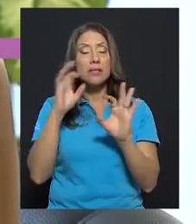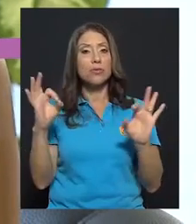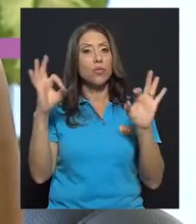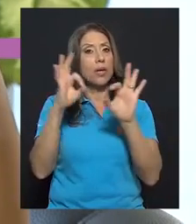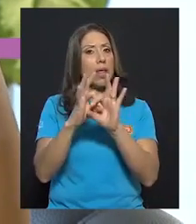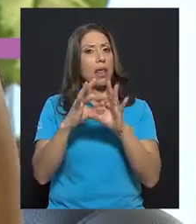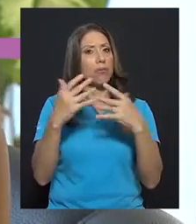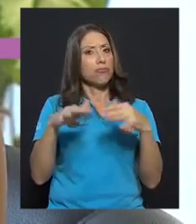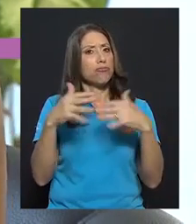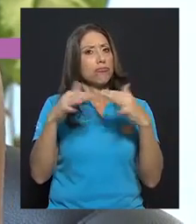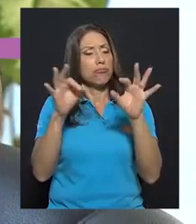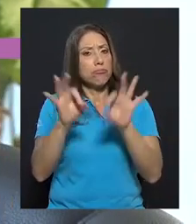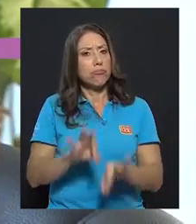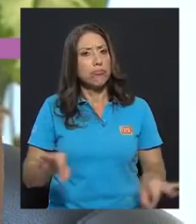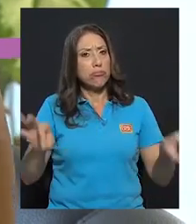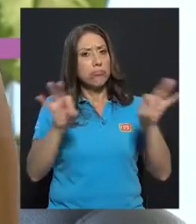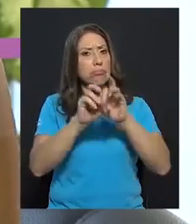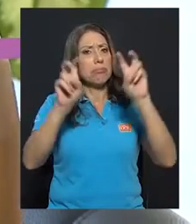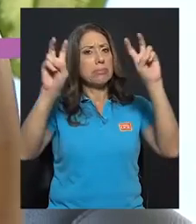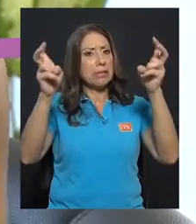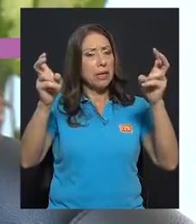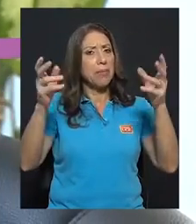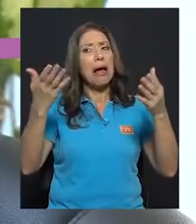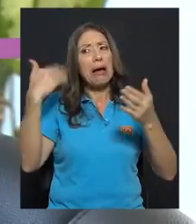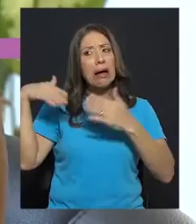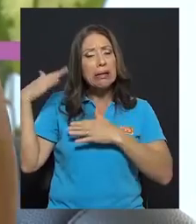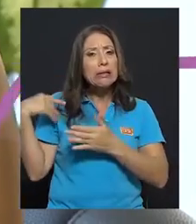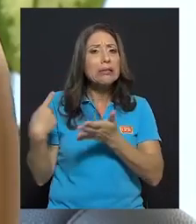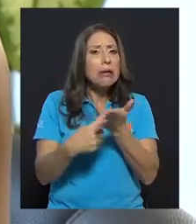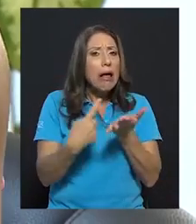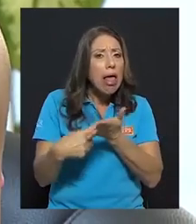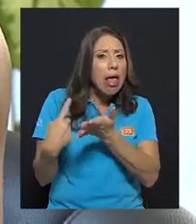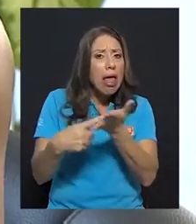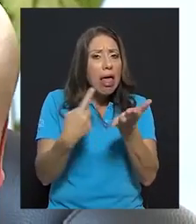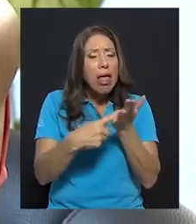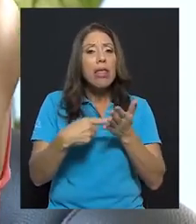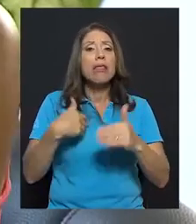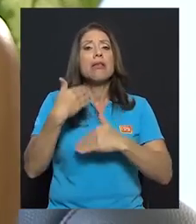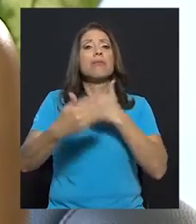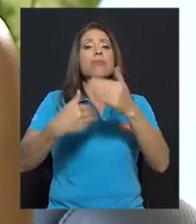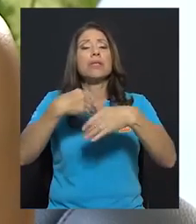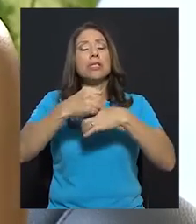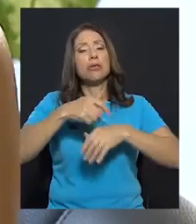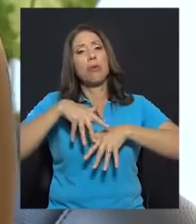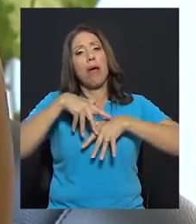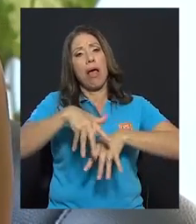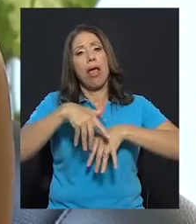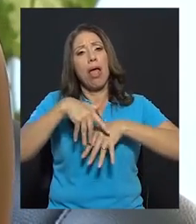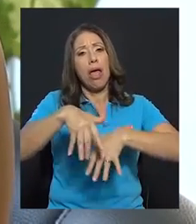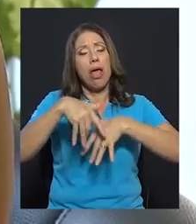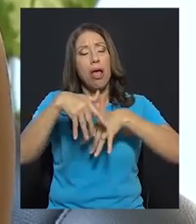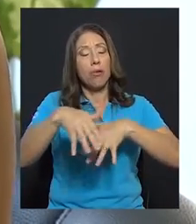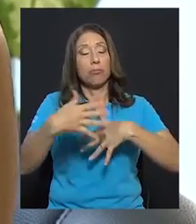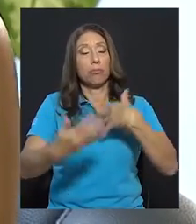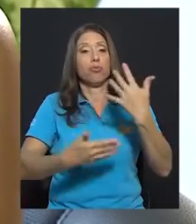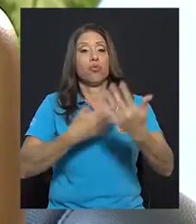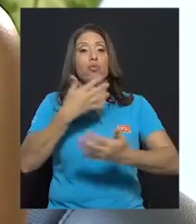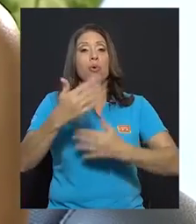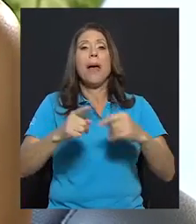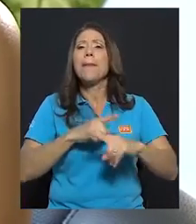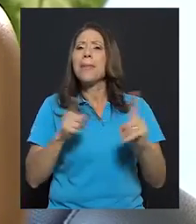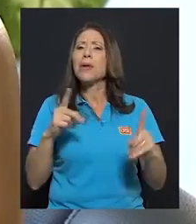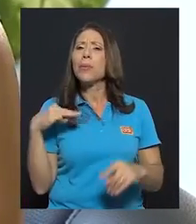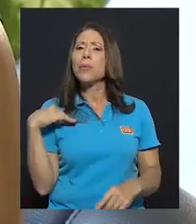muy relevante y que estuvo en agenda, hubo una marcha y aquello fue una revoluta, ¿verdad? Pero, ¿qué le